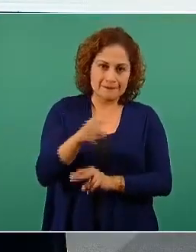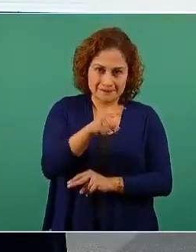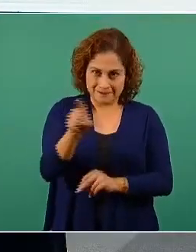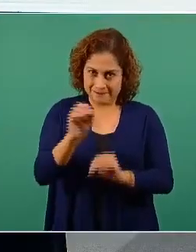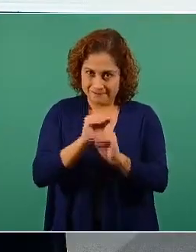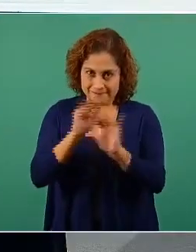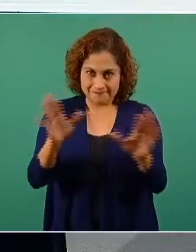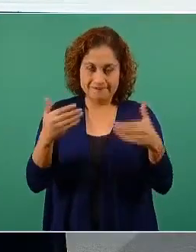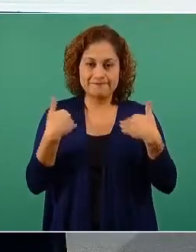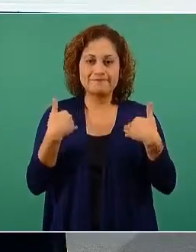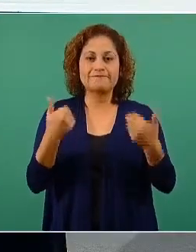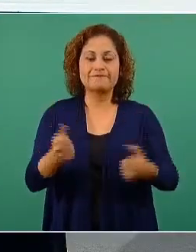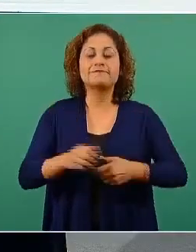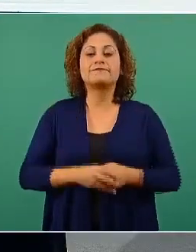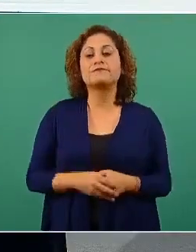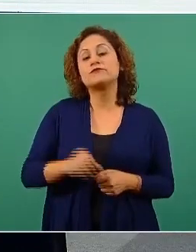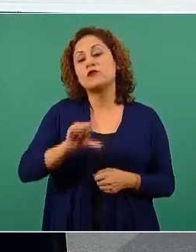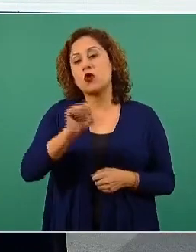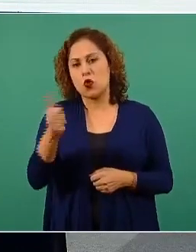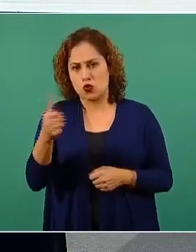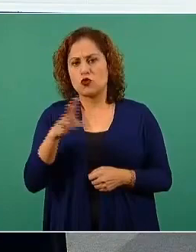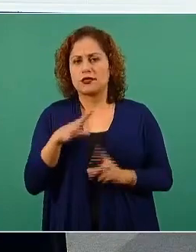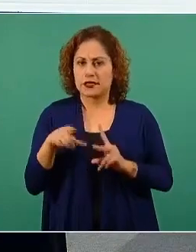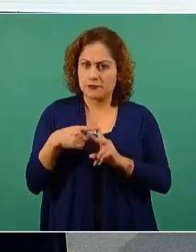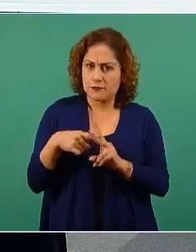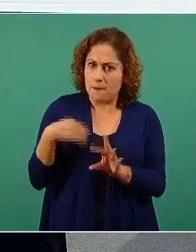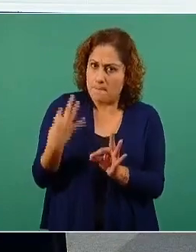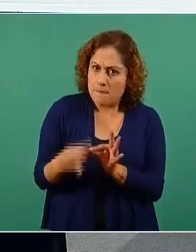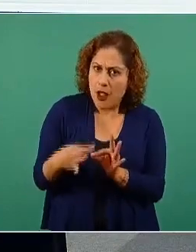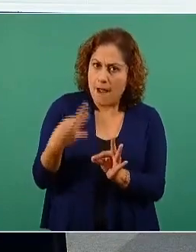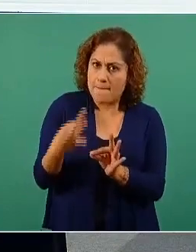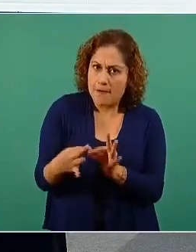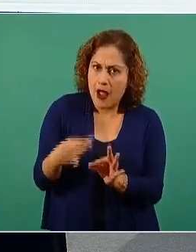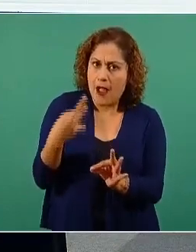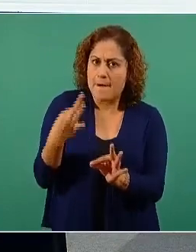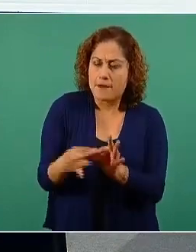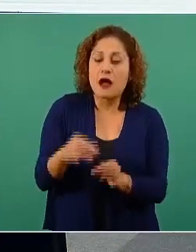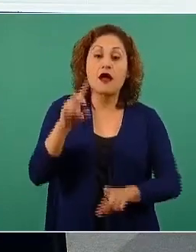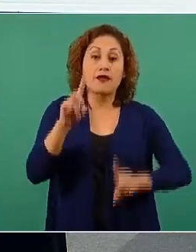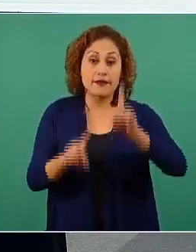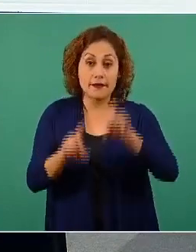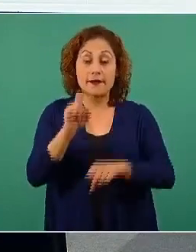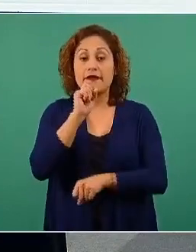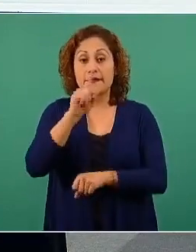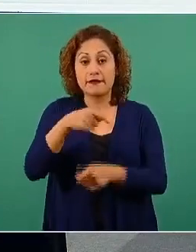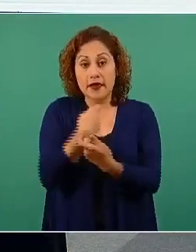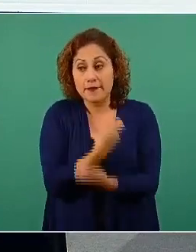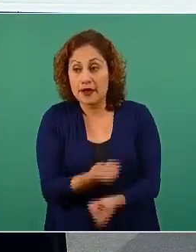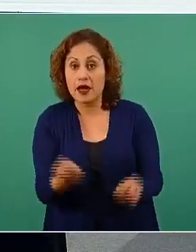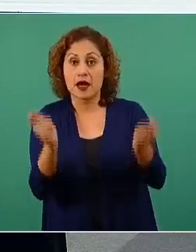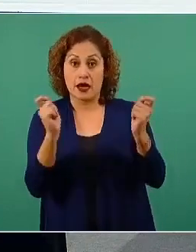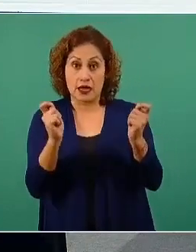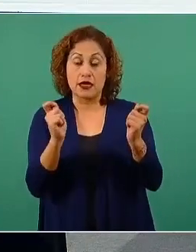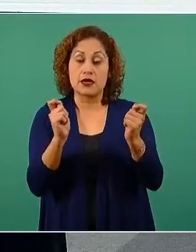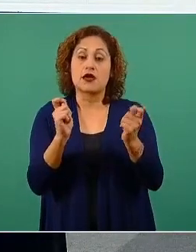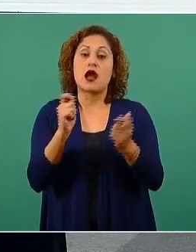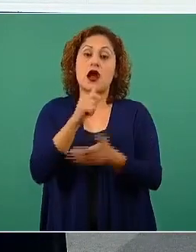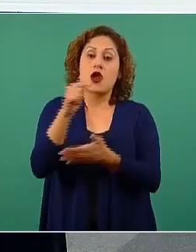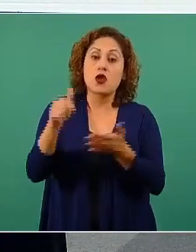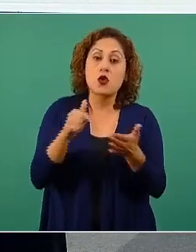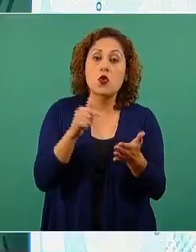Por supuesto, tenemos un cálculo puntual de acuerdo a la velocidad en que funciona un megacentro,